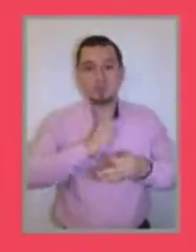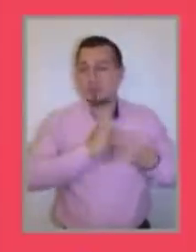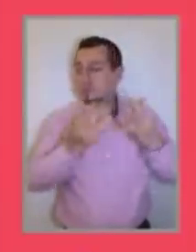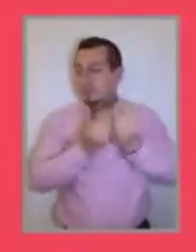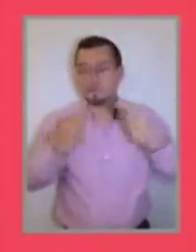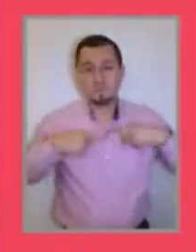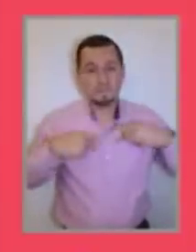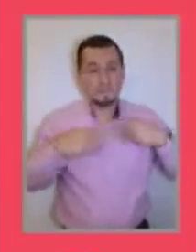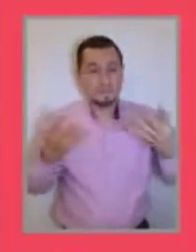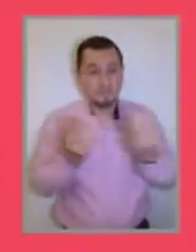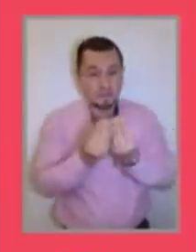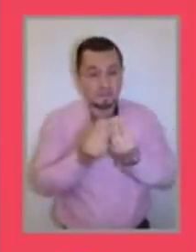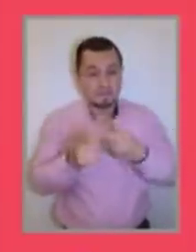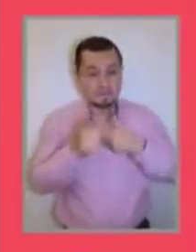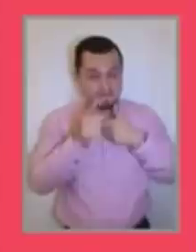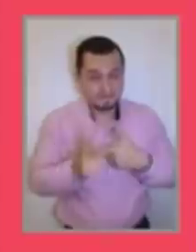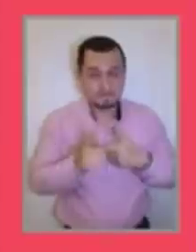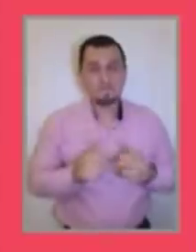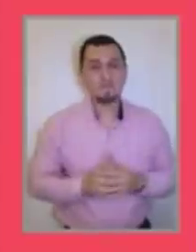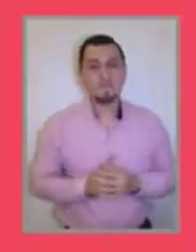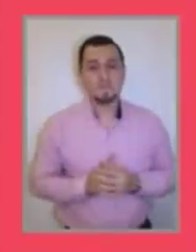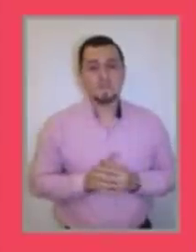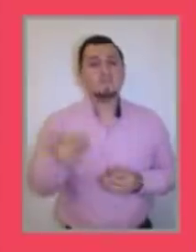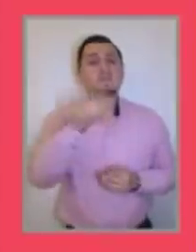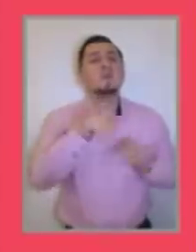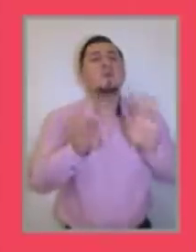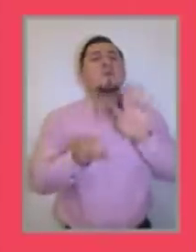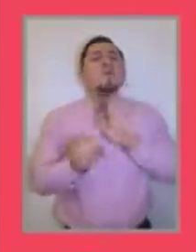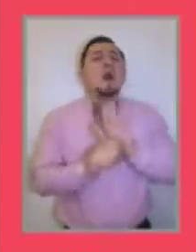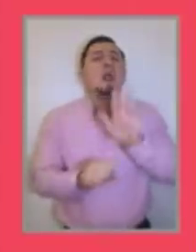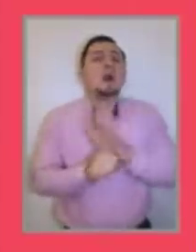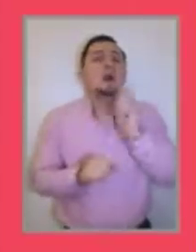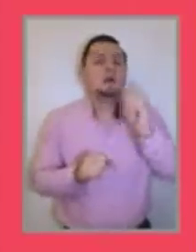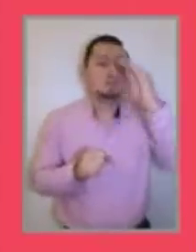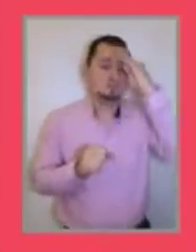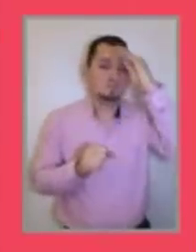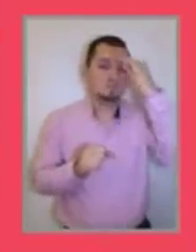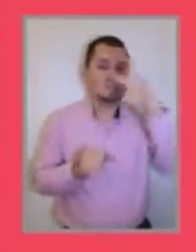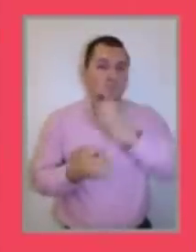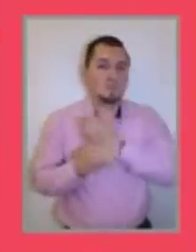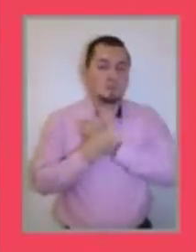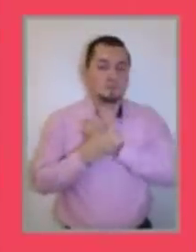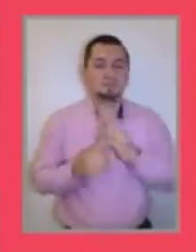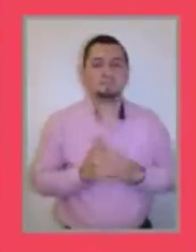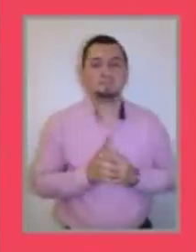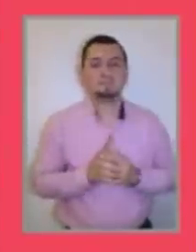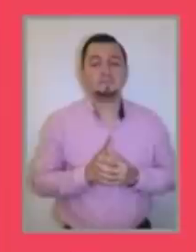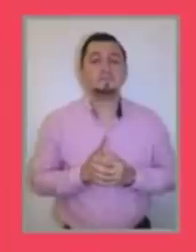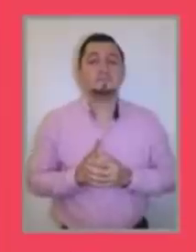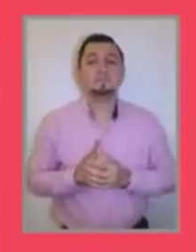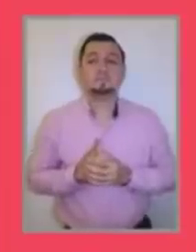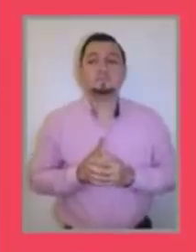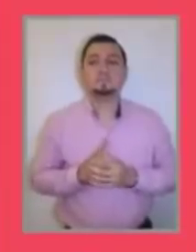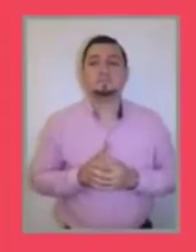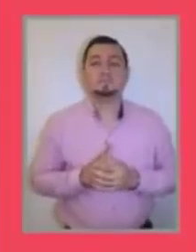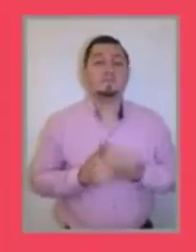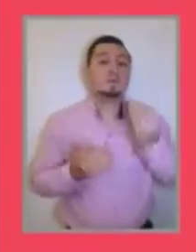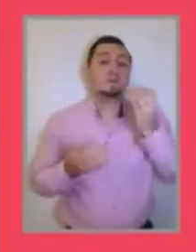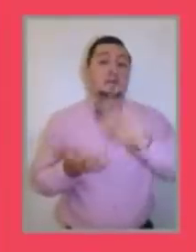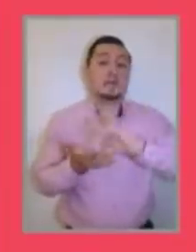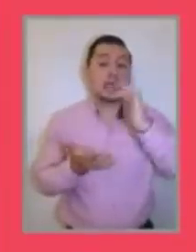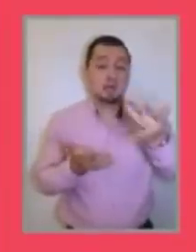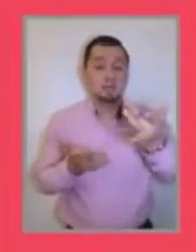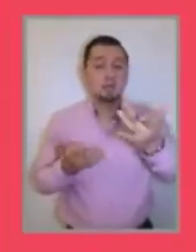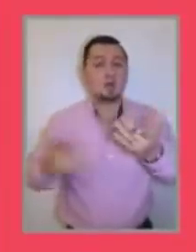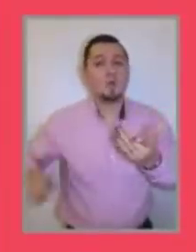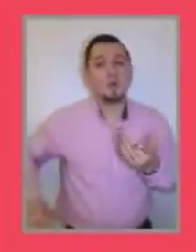procesó esta decisión y en qué términos se mandó la propuesta para la Mesa de Educación, de la Mesa de Salud, perdón. Con mucho gusto,